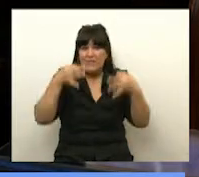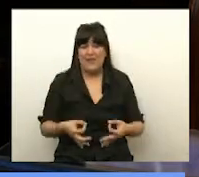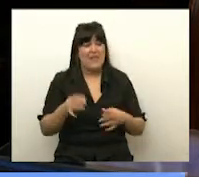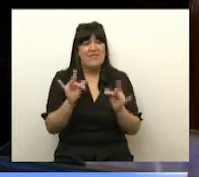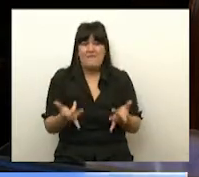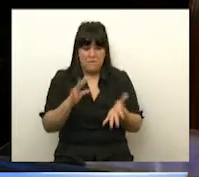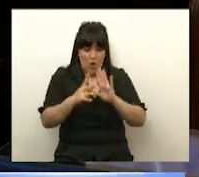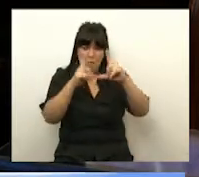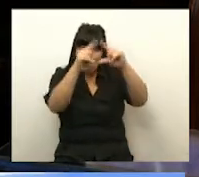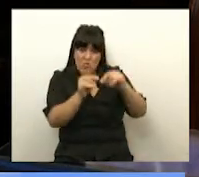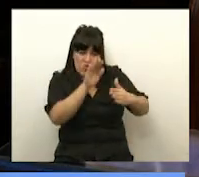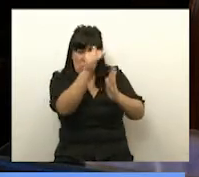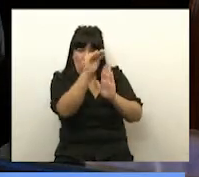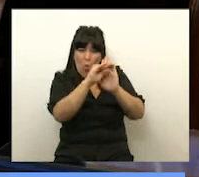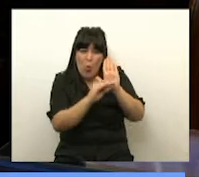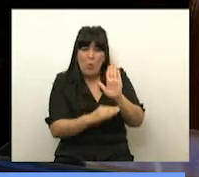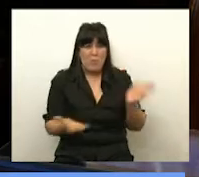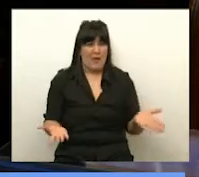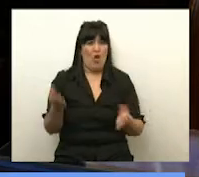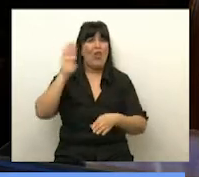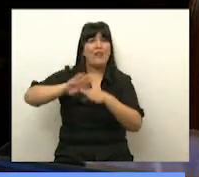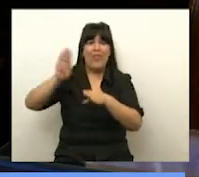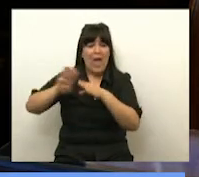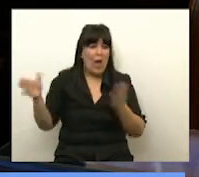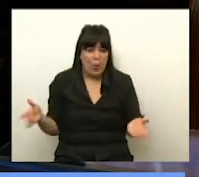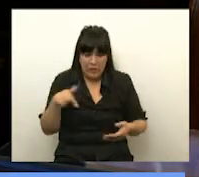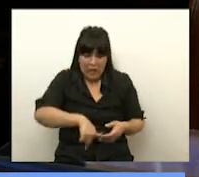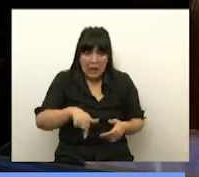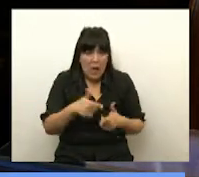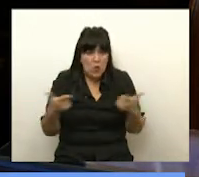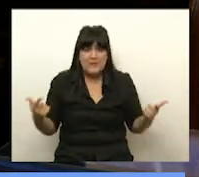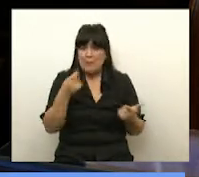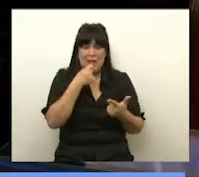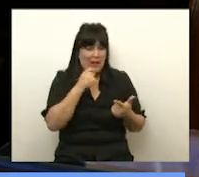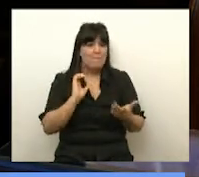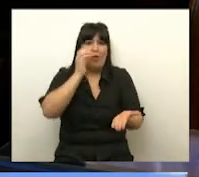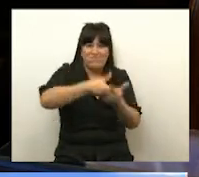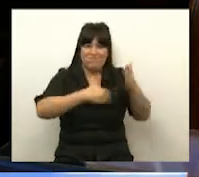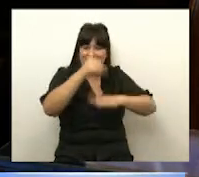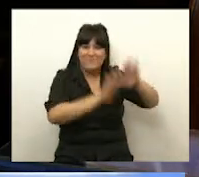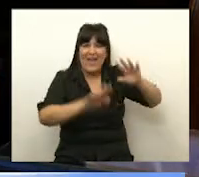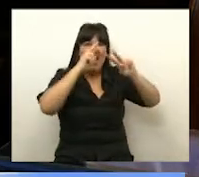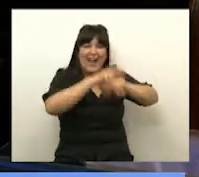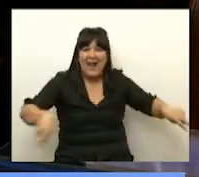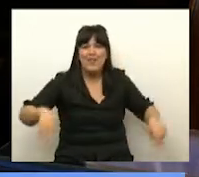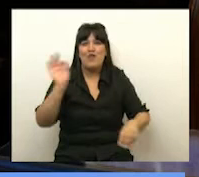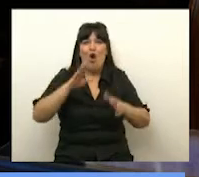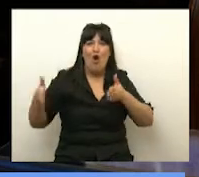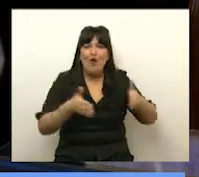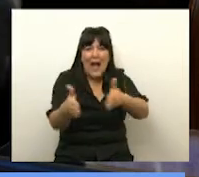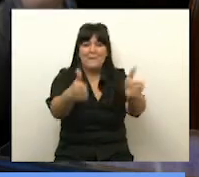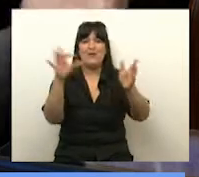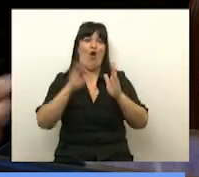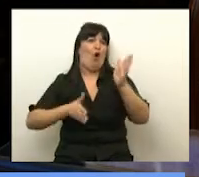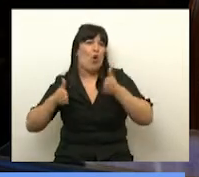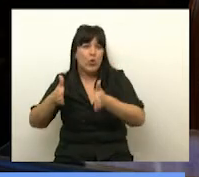dimensión en una deuda externa que no la vemos en la Argentina. No está ni en jardines de infantes, ni está en rutas, ni está en caminos, ni está en